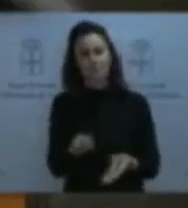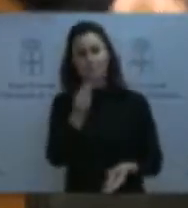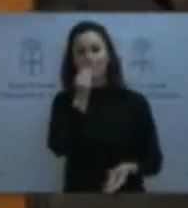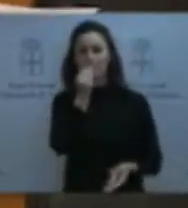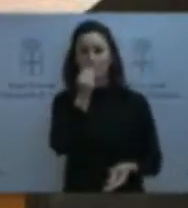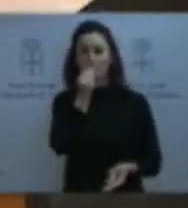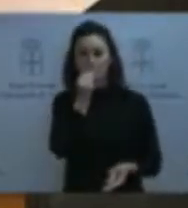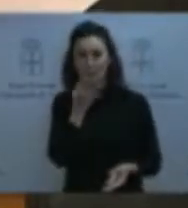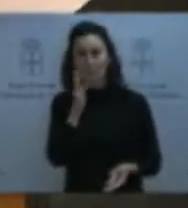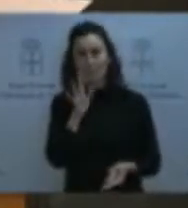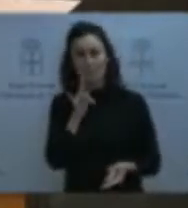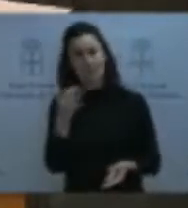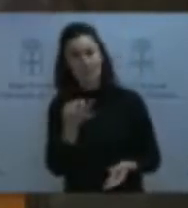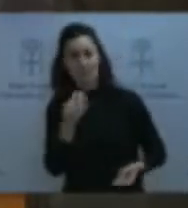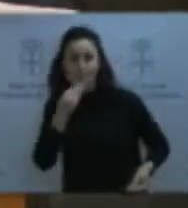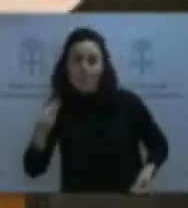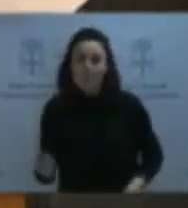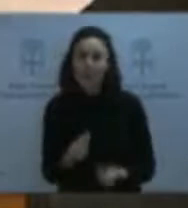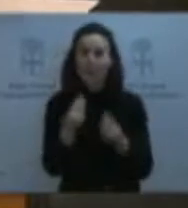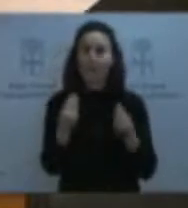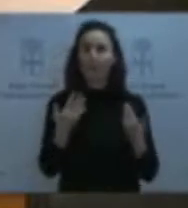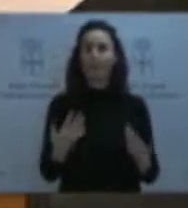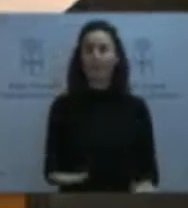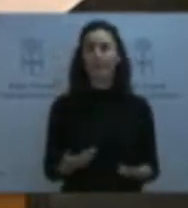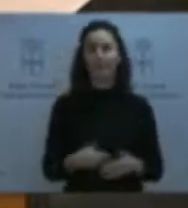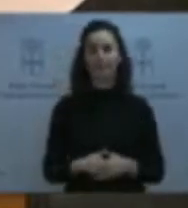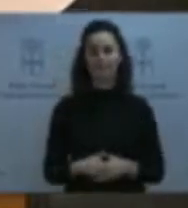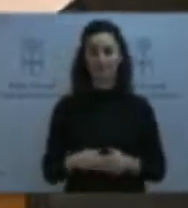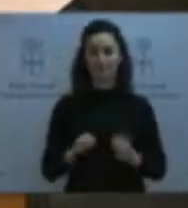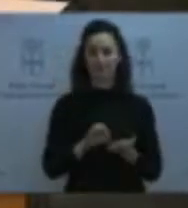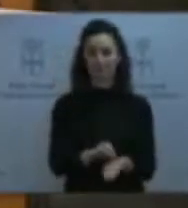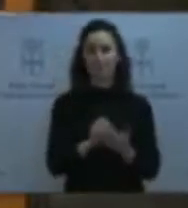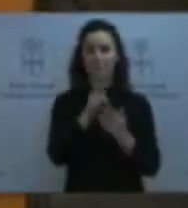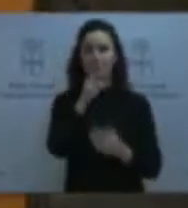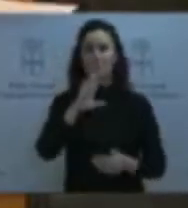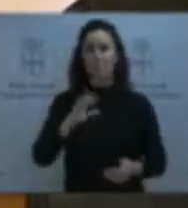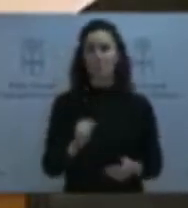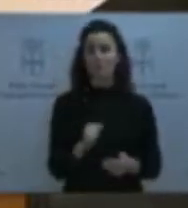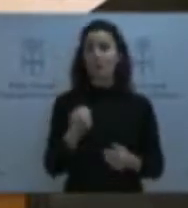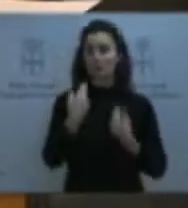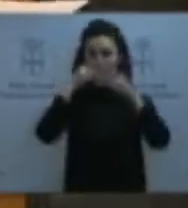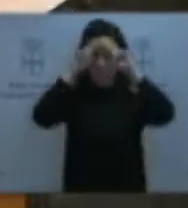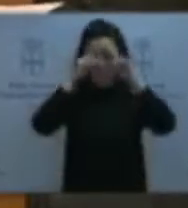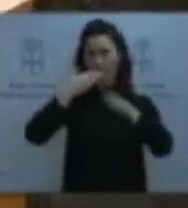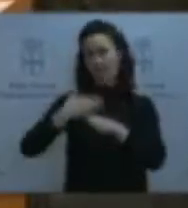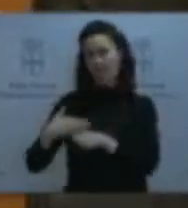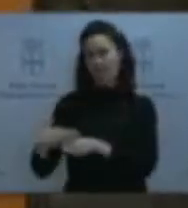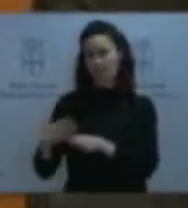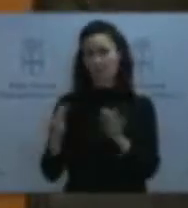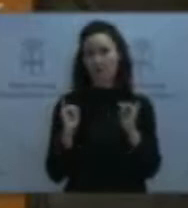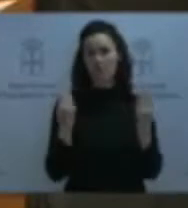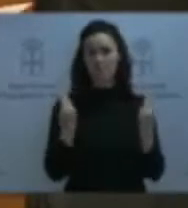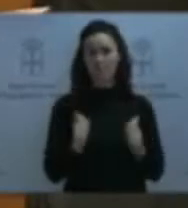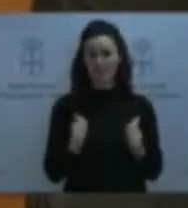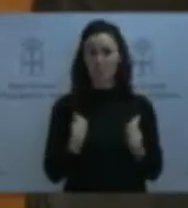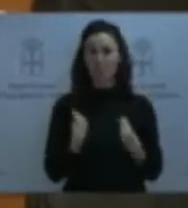reseñar que, además del servicio de Luca, en el resto de los hospitales de Asturias existe el mismo dispositivo de neurología